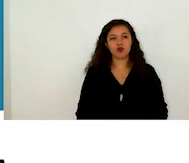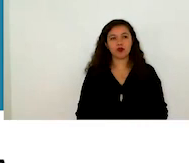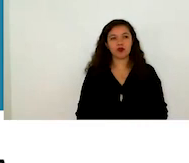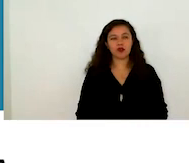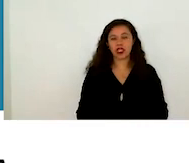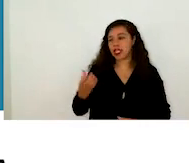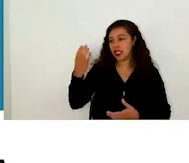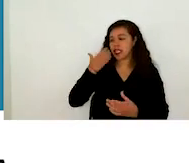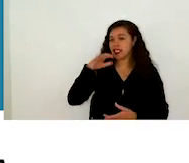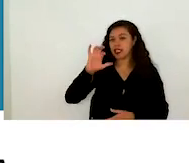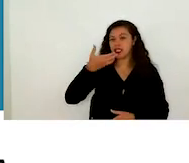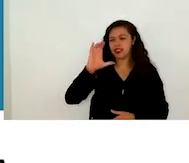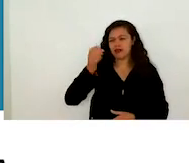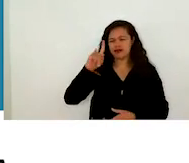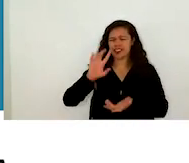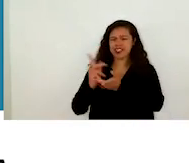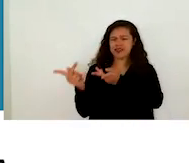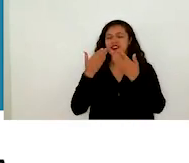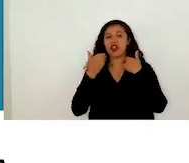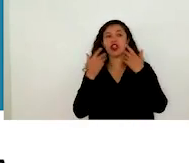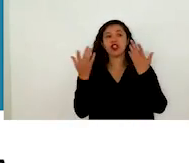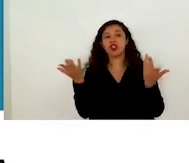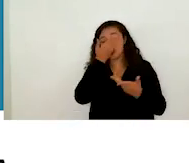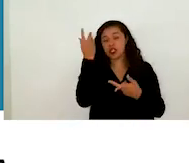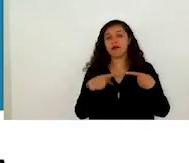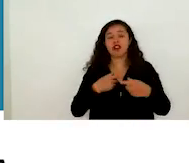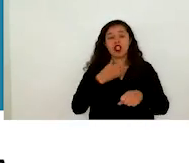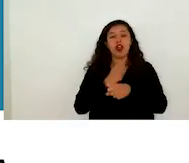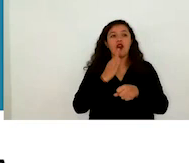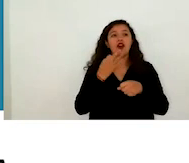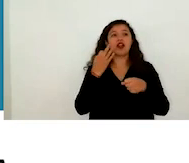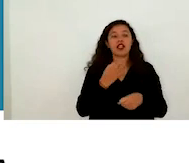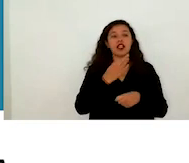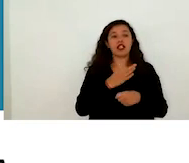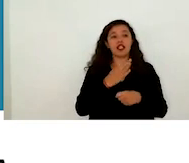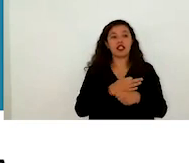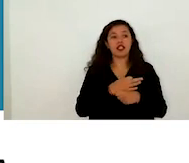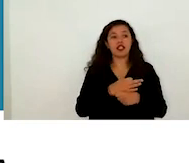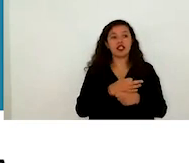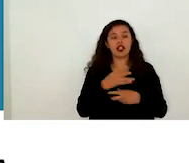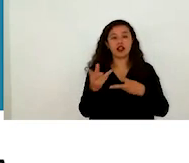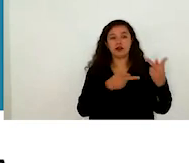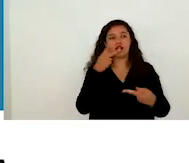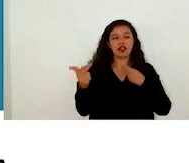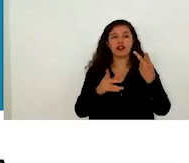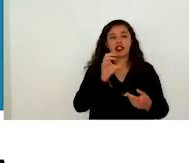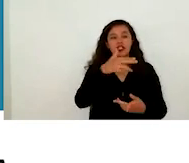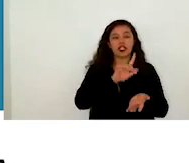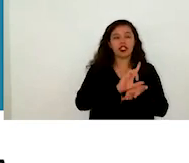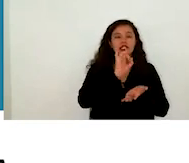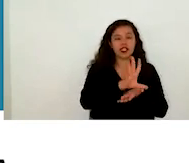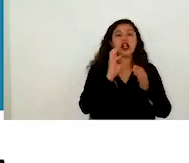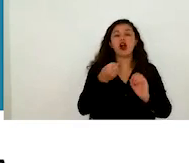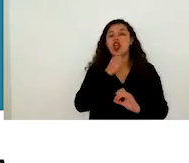el derecho no tenemos ninguna pregunta maestro no se siente este momento quiera alguien hacer alguna pregunta ya sea por el chat